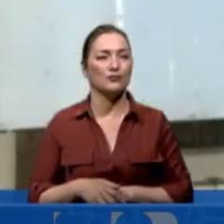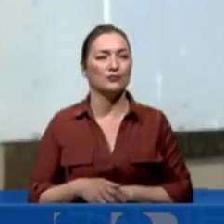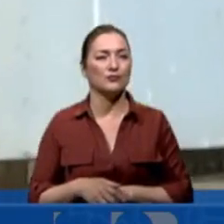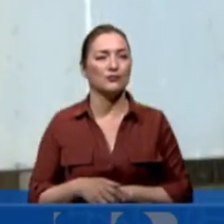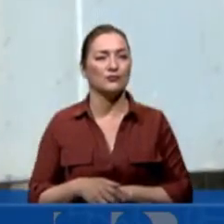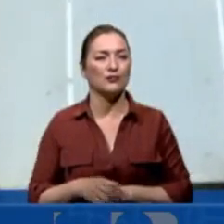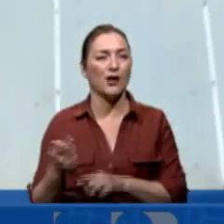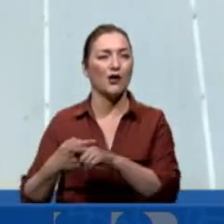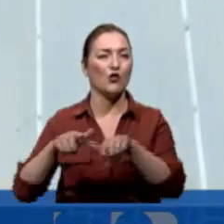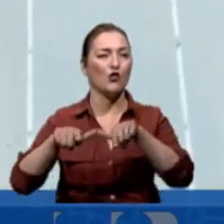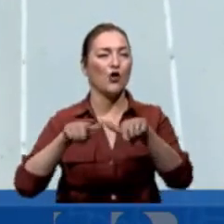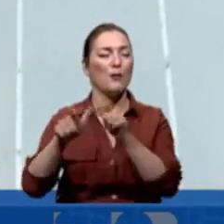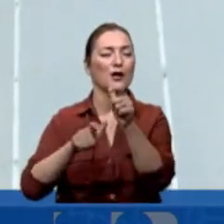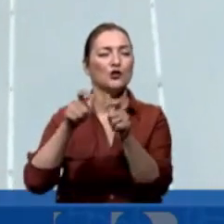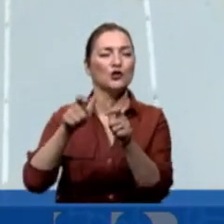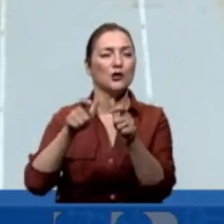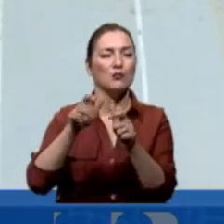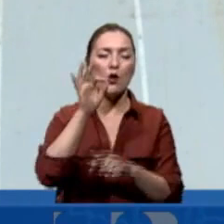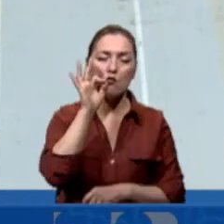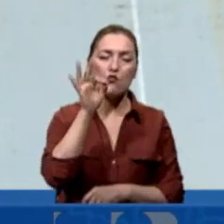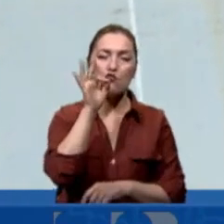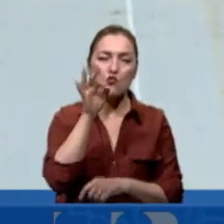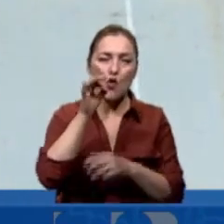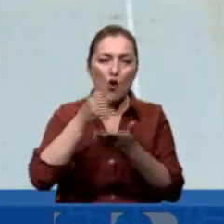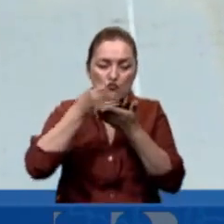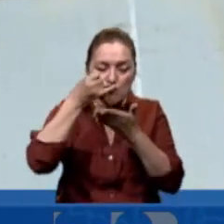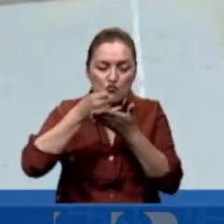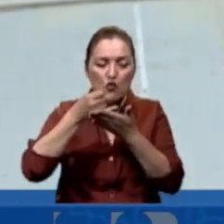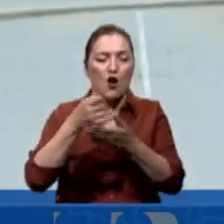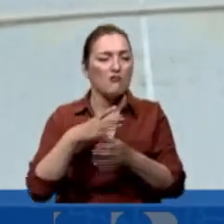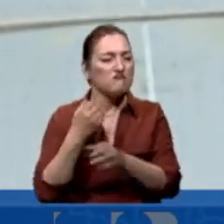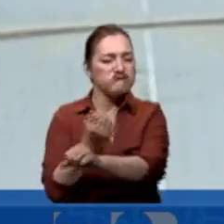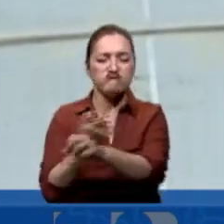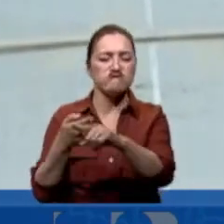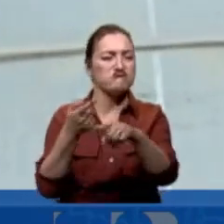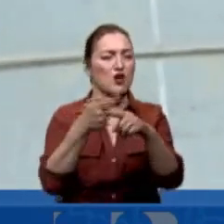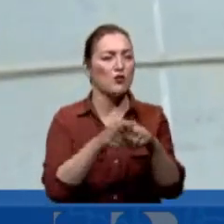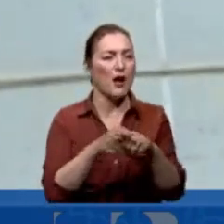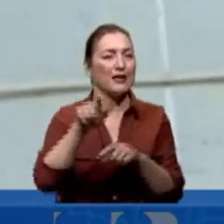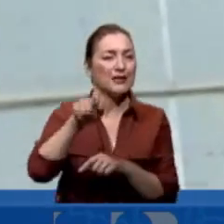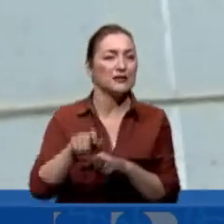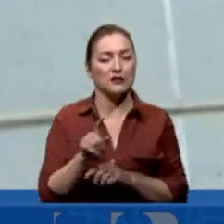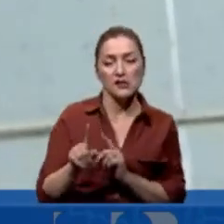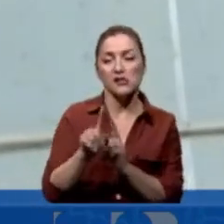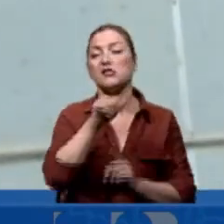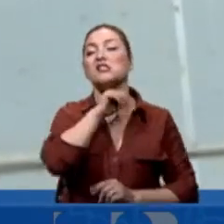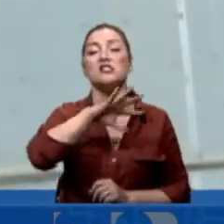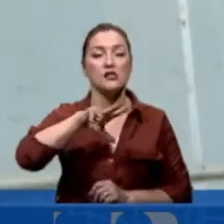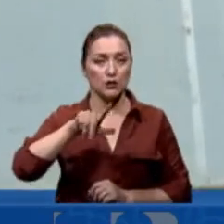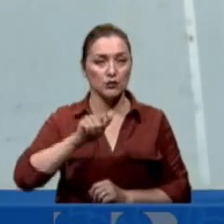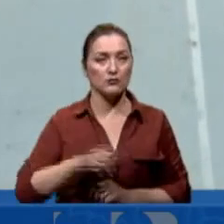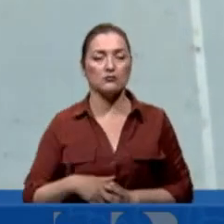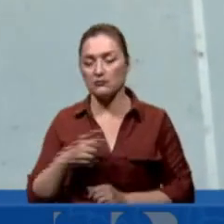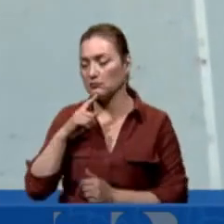sectores de estas personas consumidoras consumidoras de droga consumidoras de alcohol que por la necesidad se dedican a delinquir